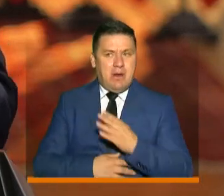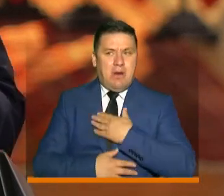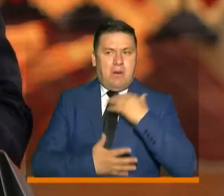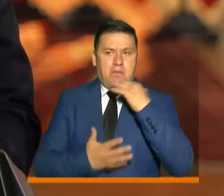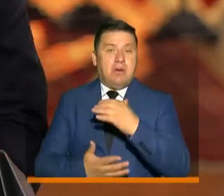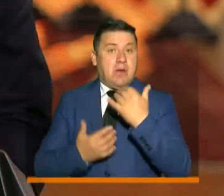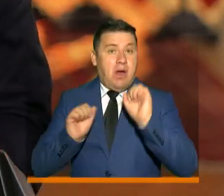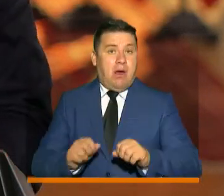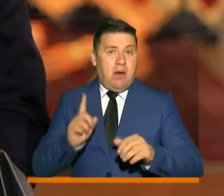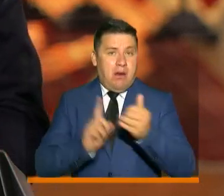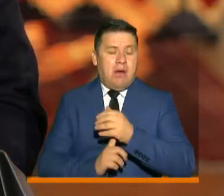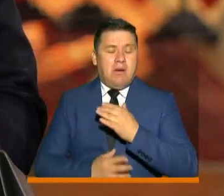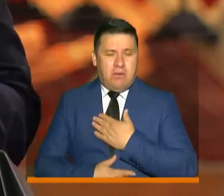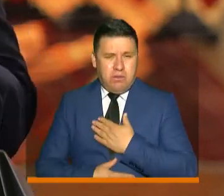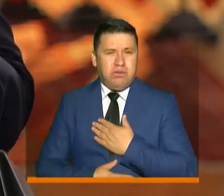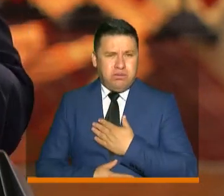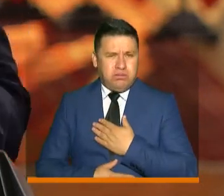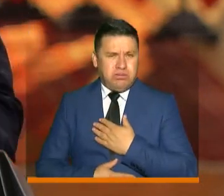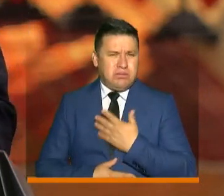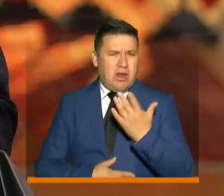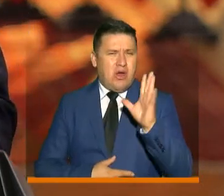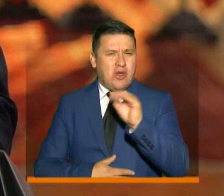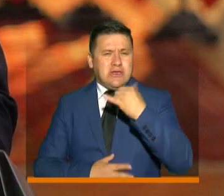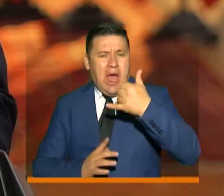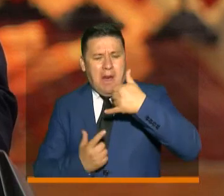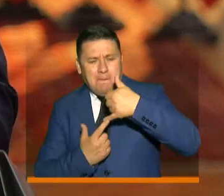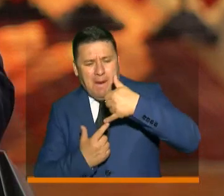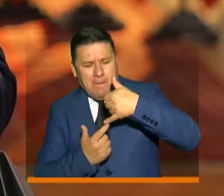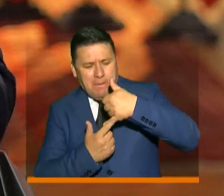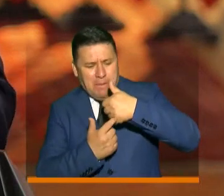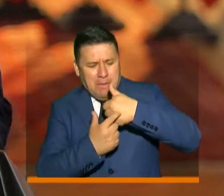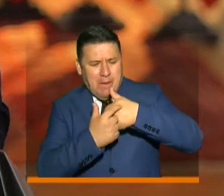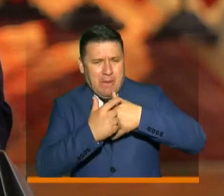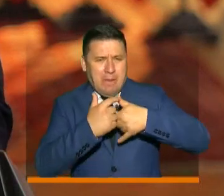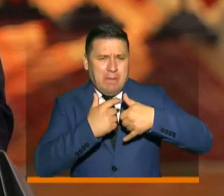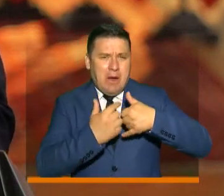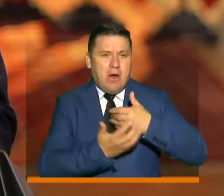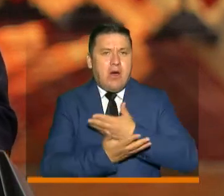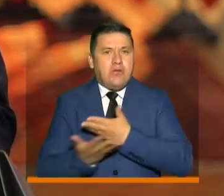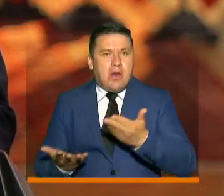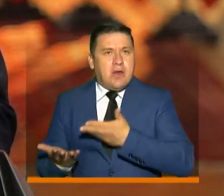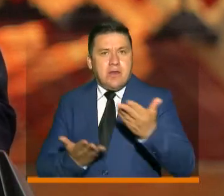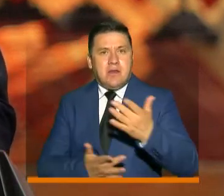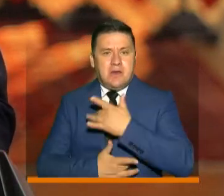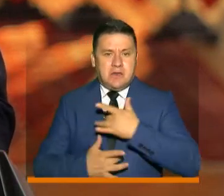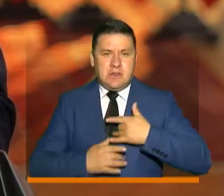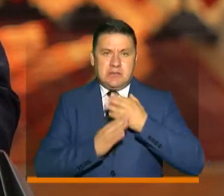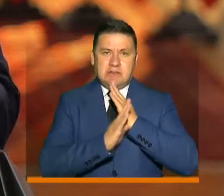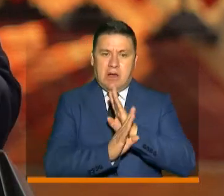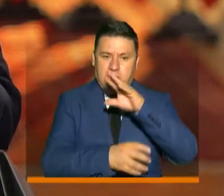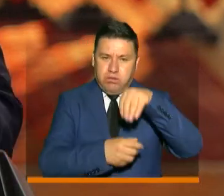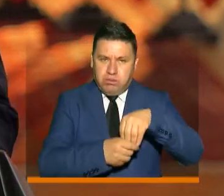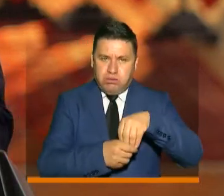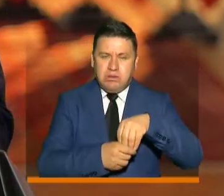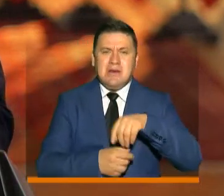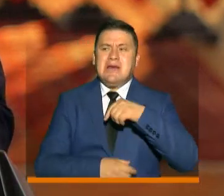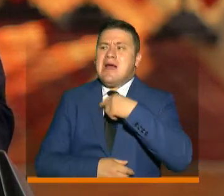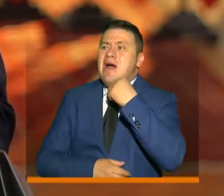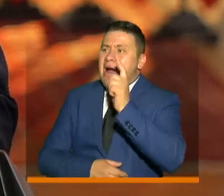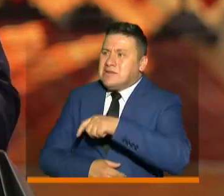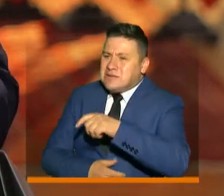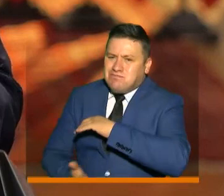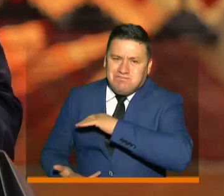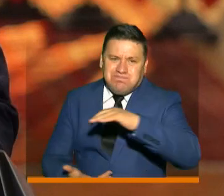hemos podido llegar a todas las regiones con implementos de seguridad con insumos necesarios